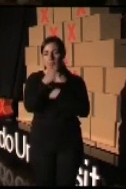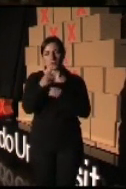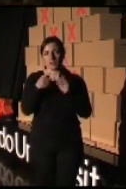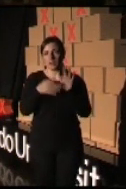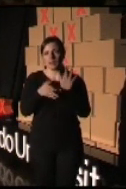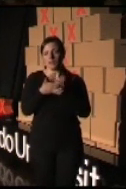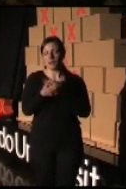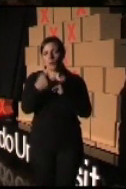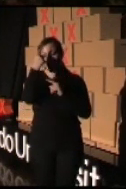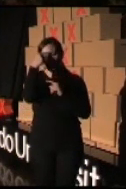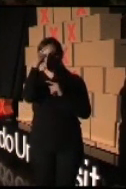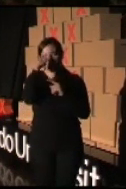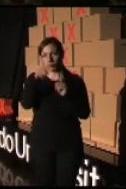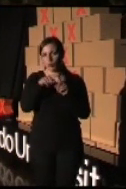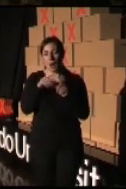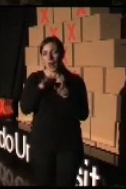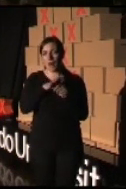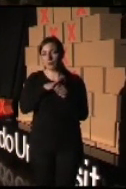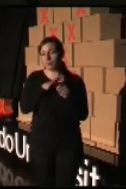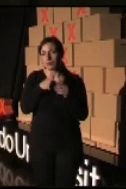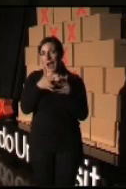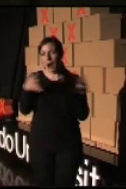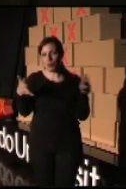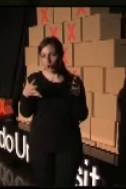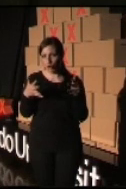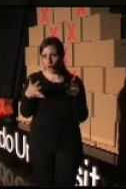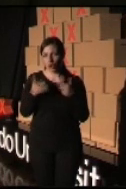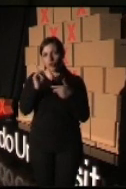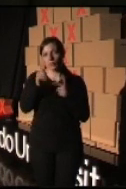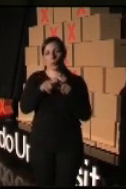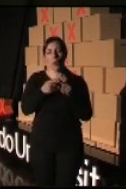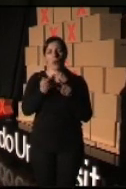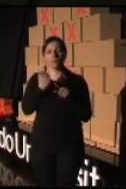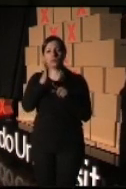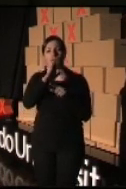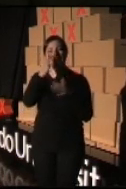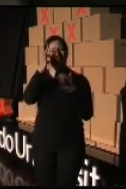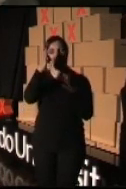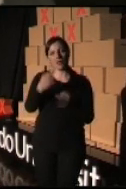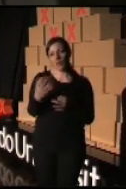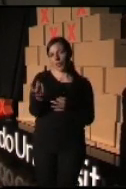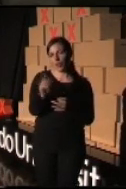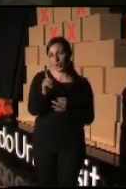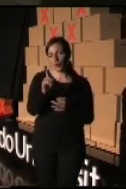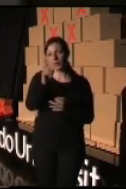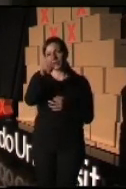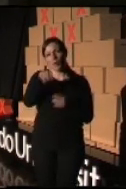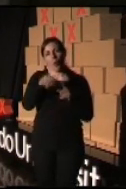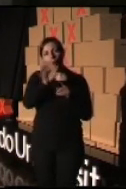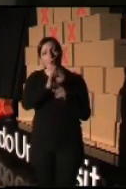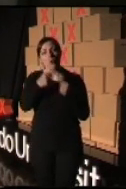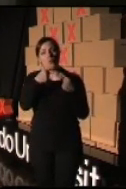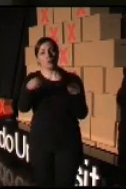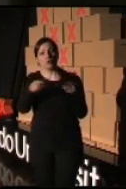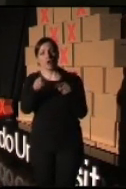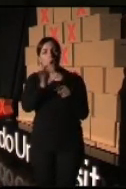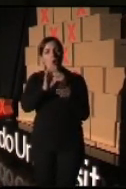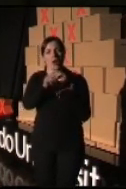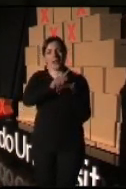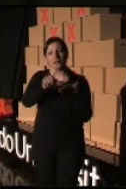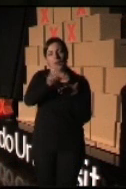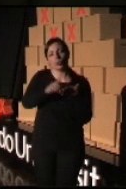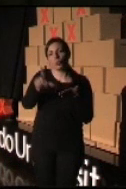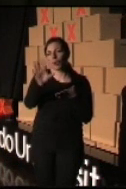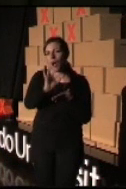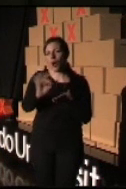amplio. No en el sentido solamente de representación de la realidad, o de música, literatura, sino en